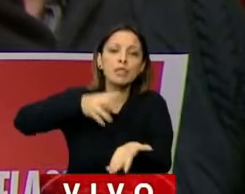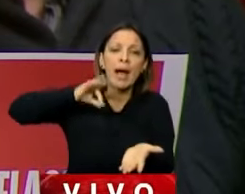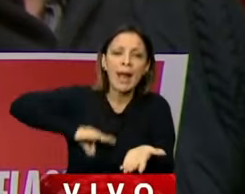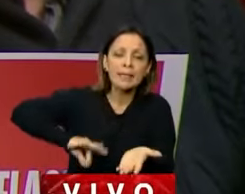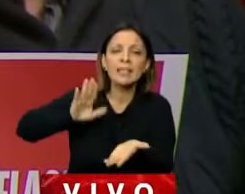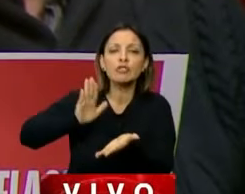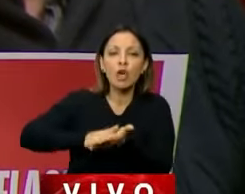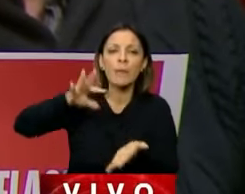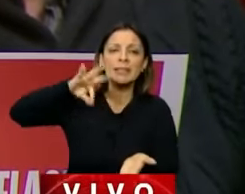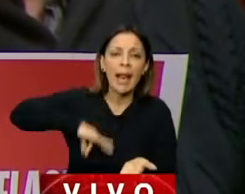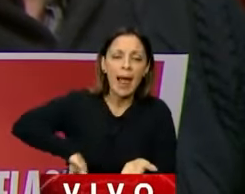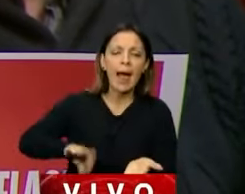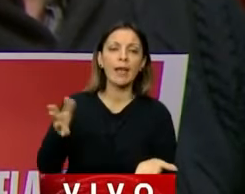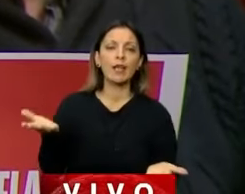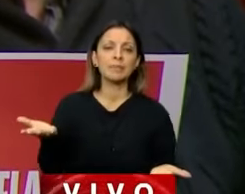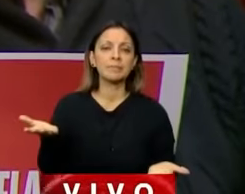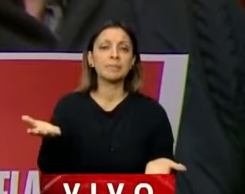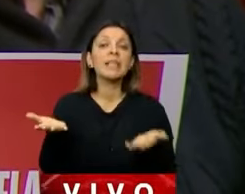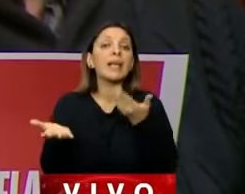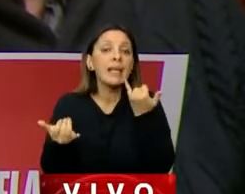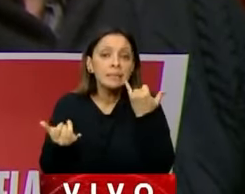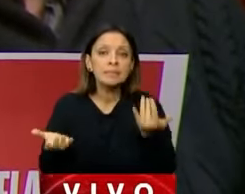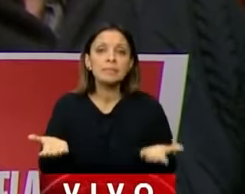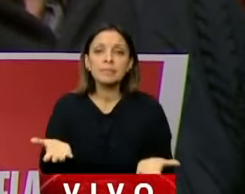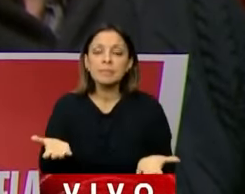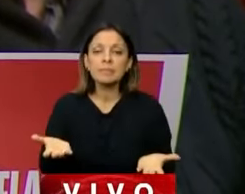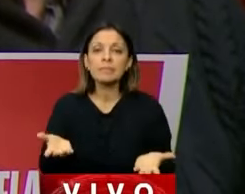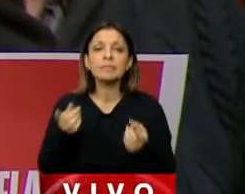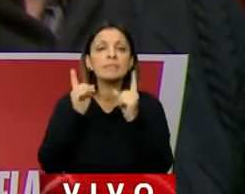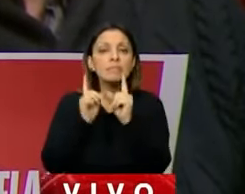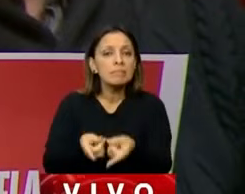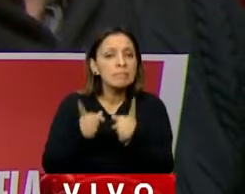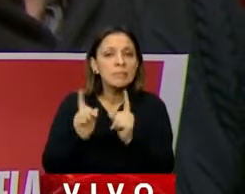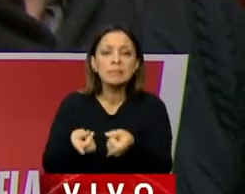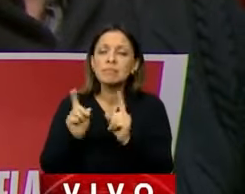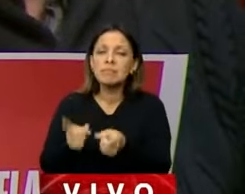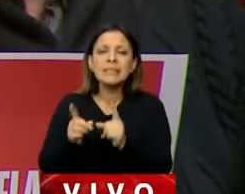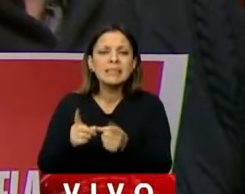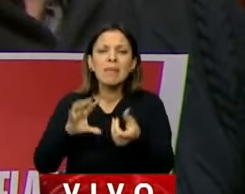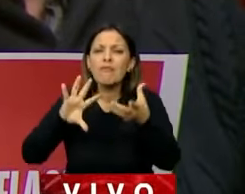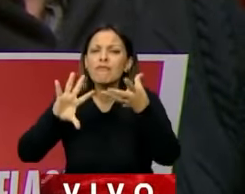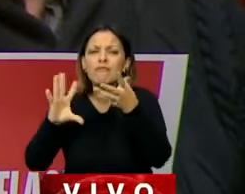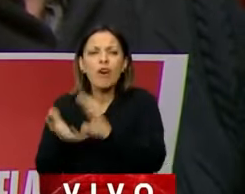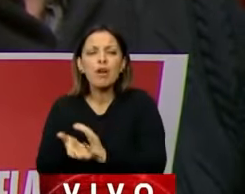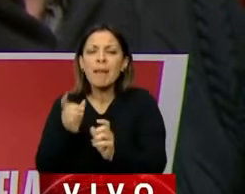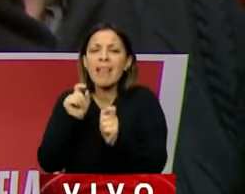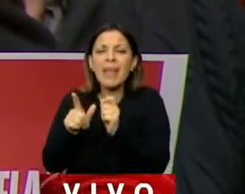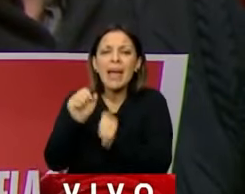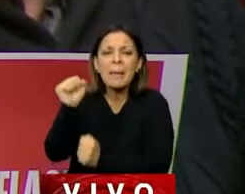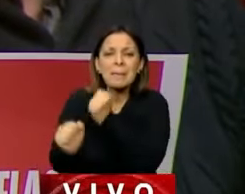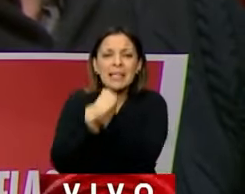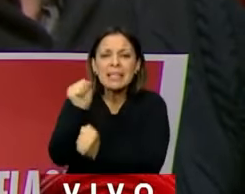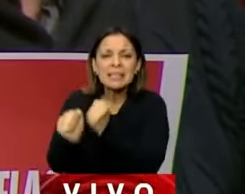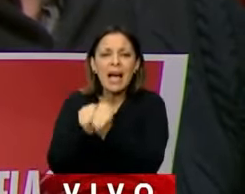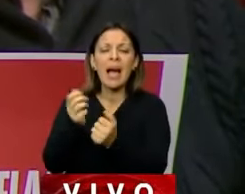los salarios y, por supuesto, sosteniendo el parasitismo empresarial, ese